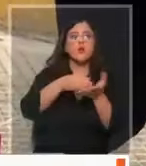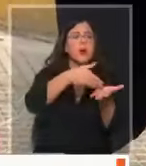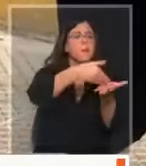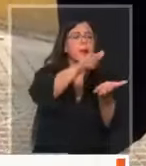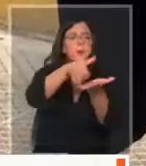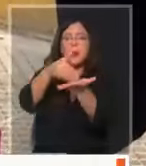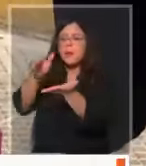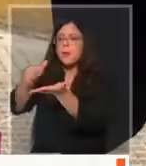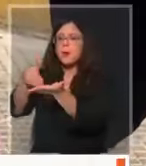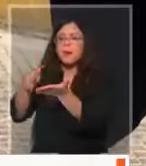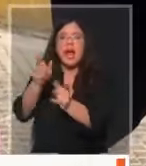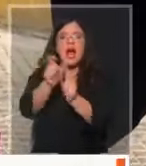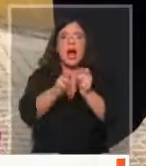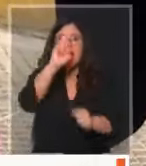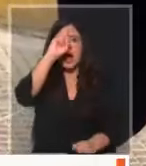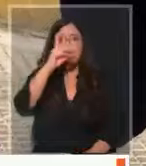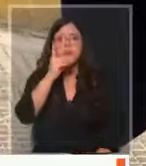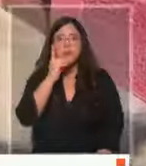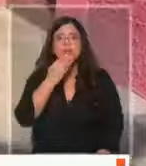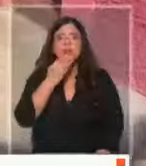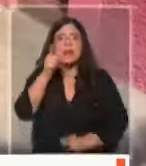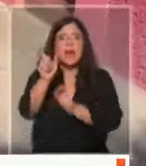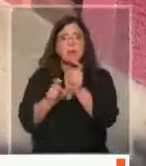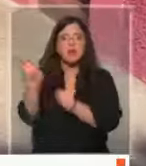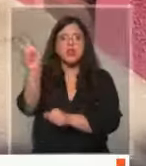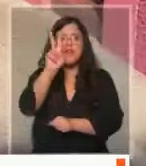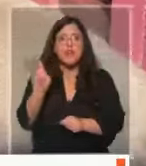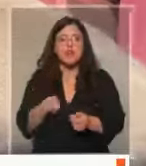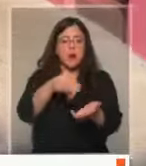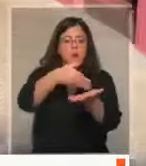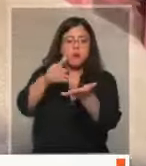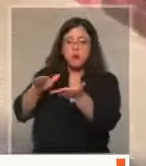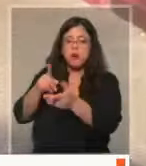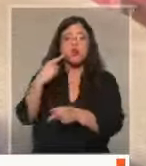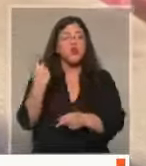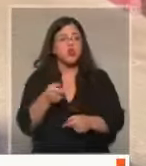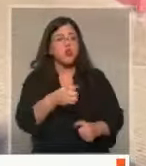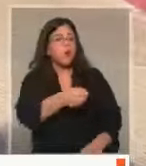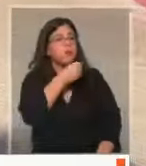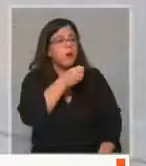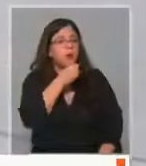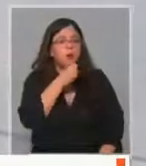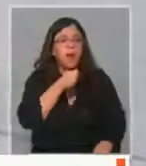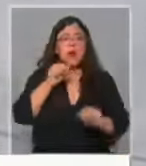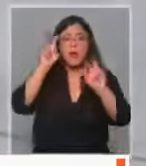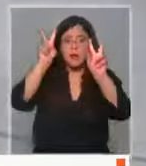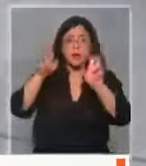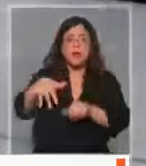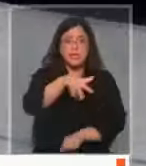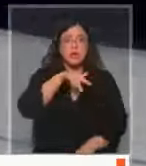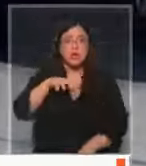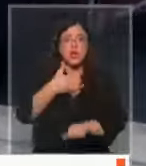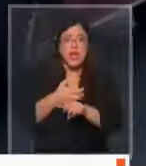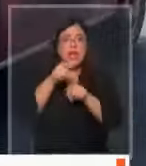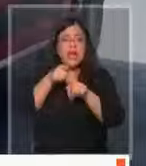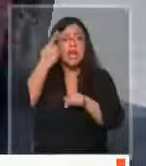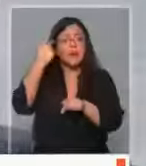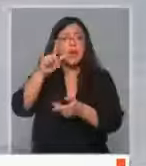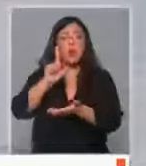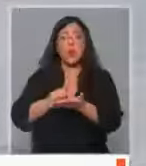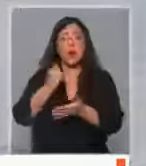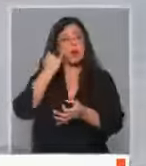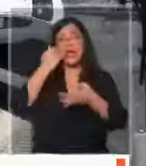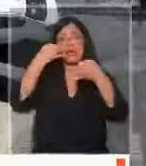que está sacando a los dominicanos y a los venezolanos. Intentamos obtener otras versiones sobre lo que está ocurriendo, pero el lugar es